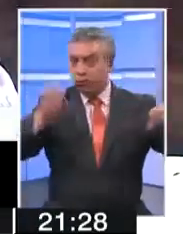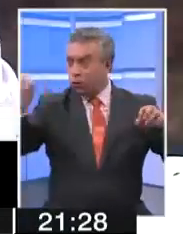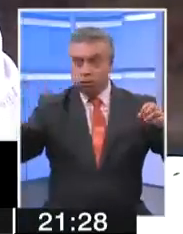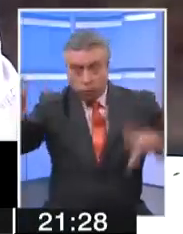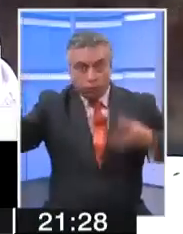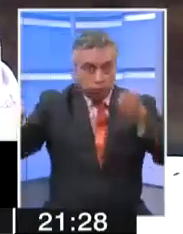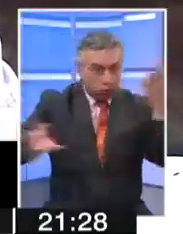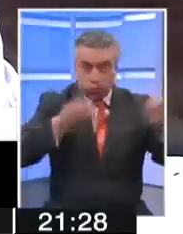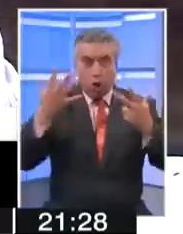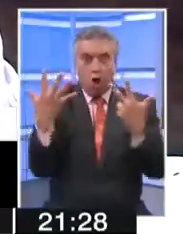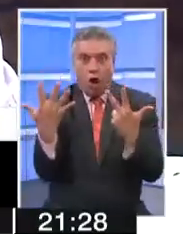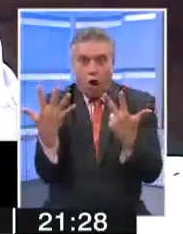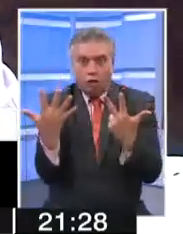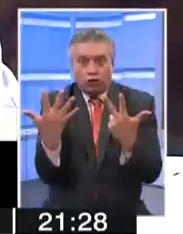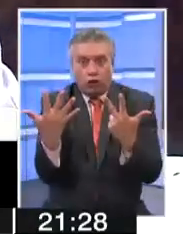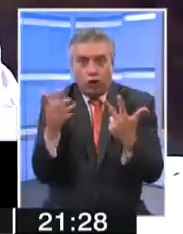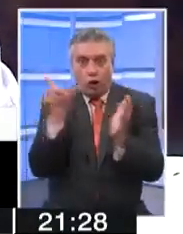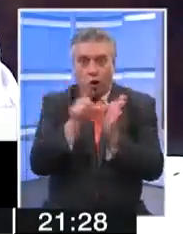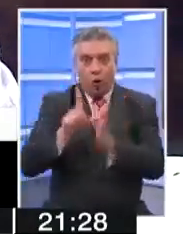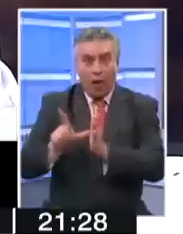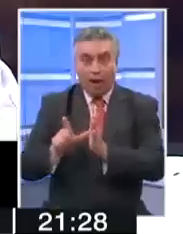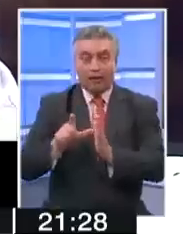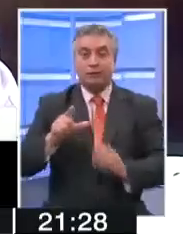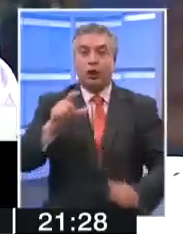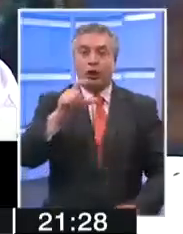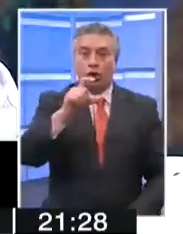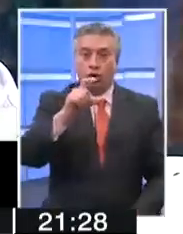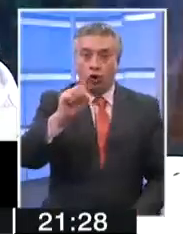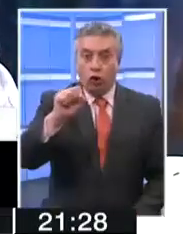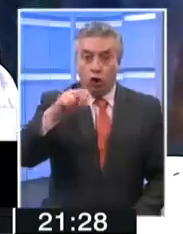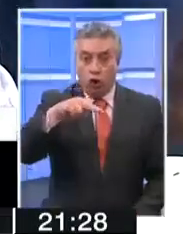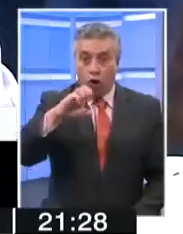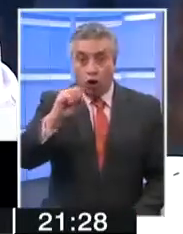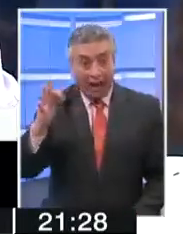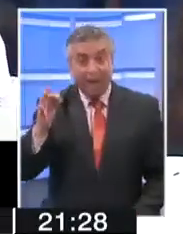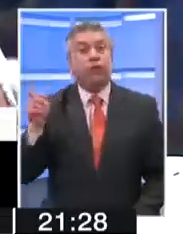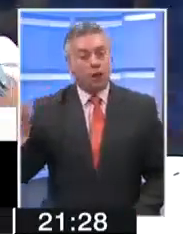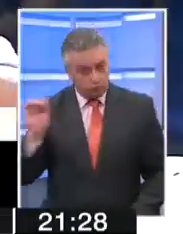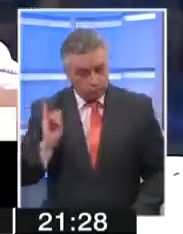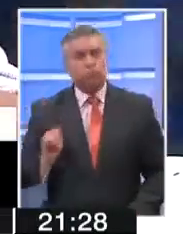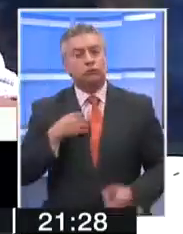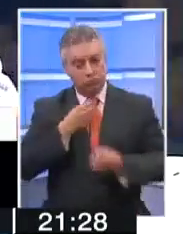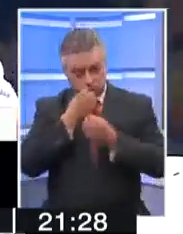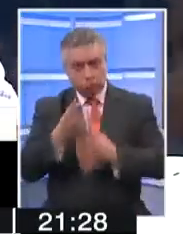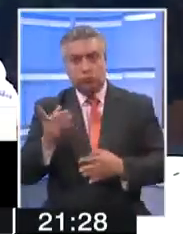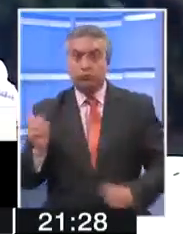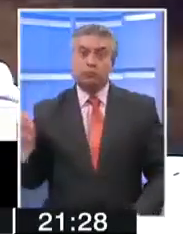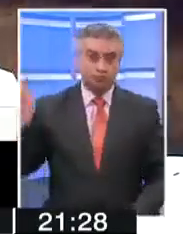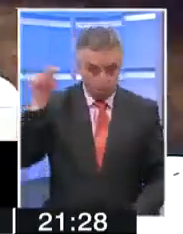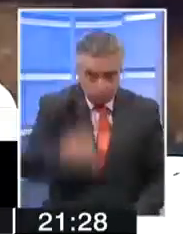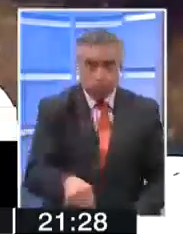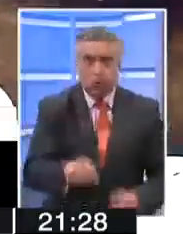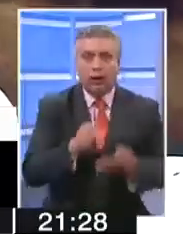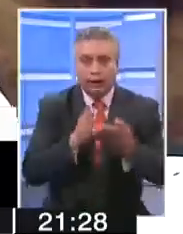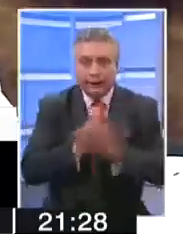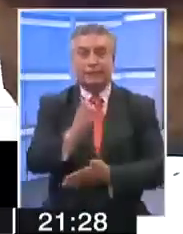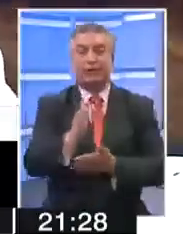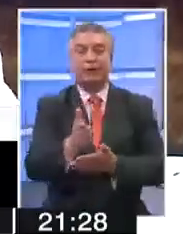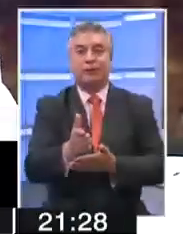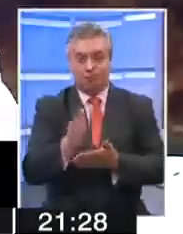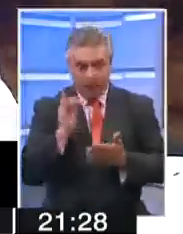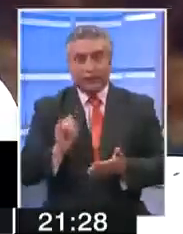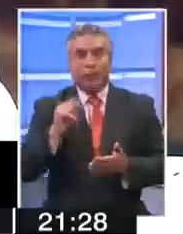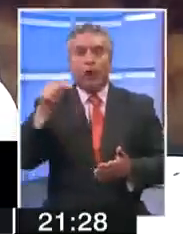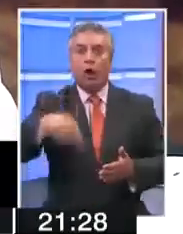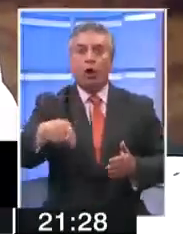minuto llegó la reacción de la CONAF. Eso hay que reconocerlo. En el minuto llegó porque el foco estaba iniciándose. Pero ¿qué es lo que pasa? Que hoy día hay una